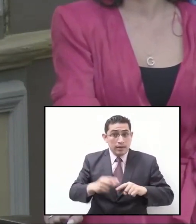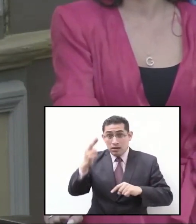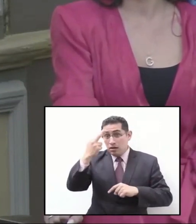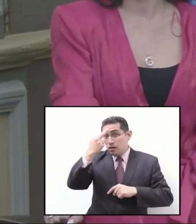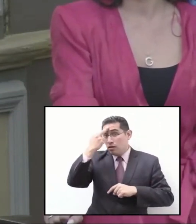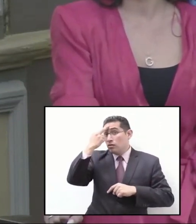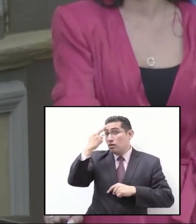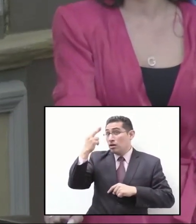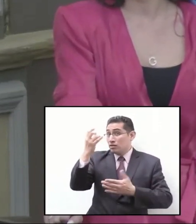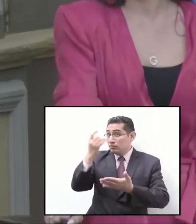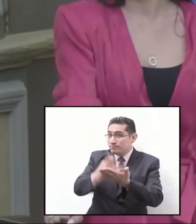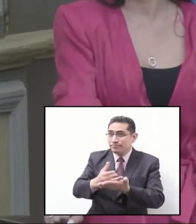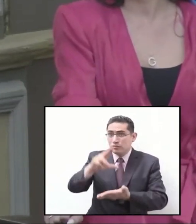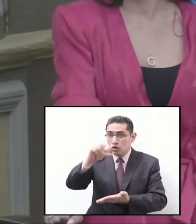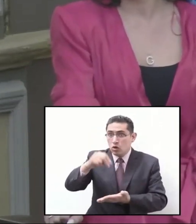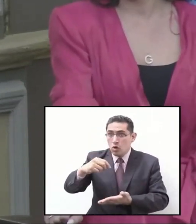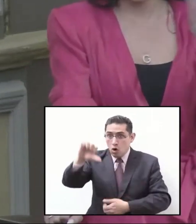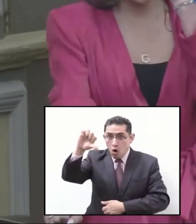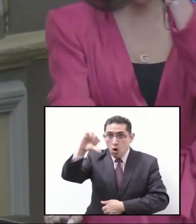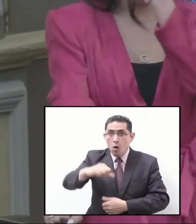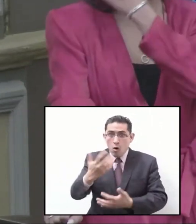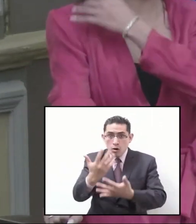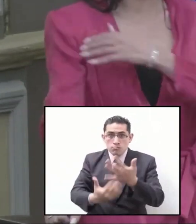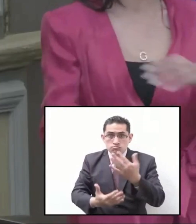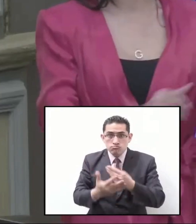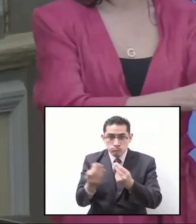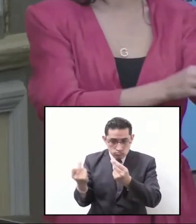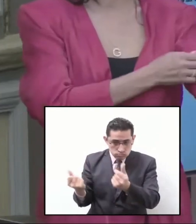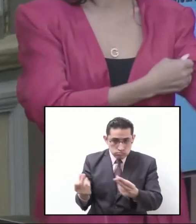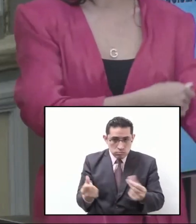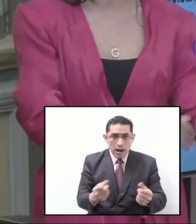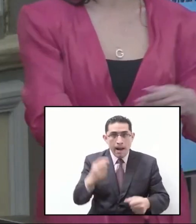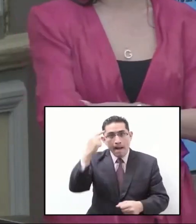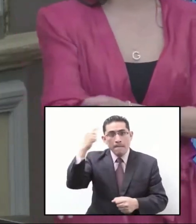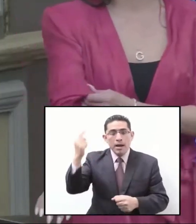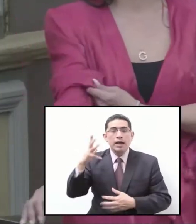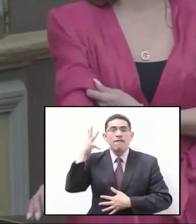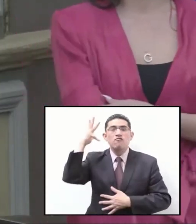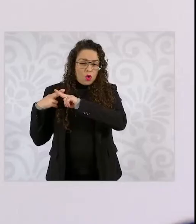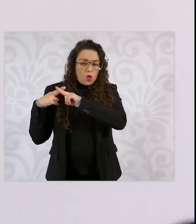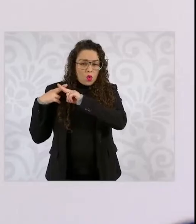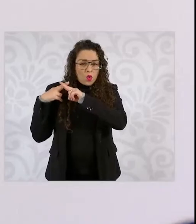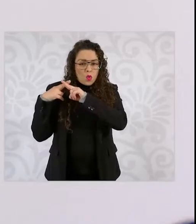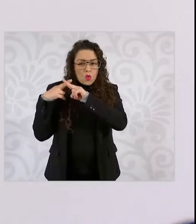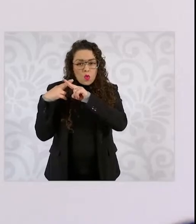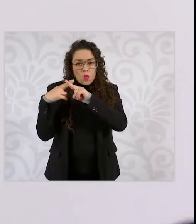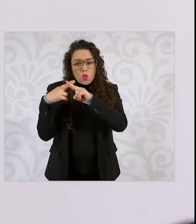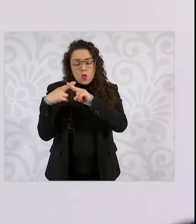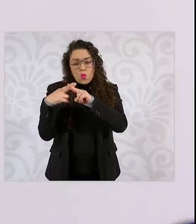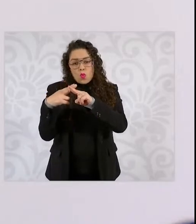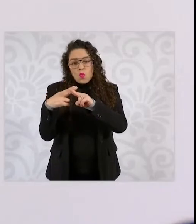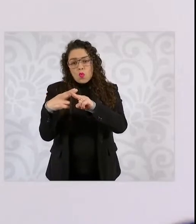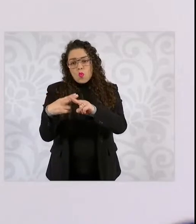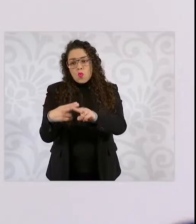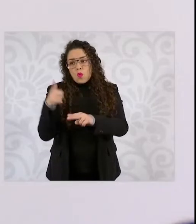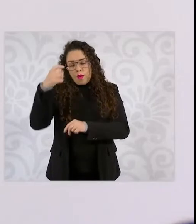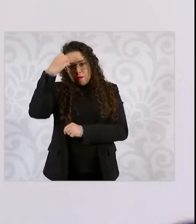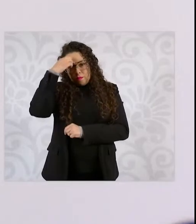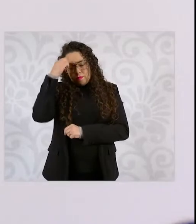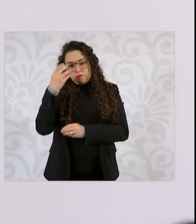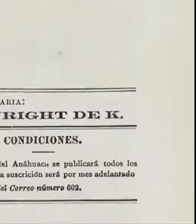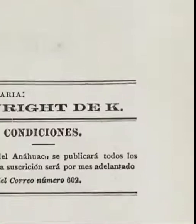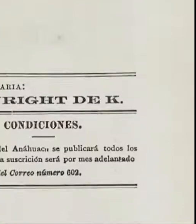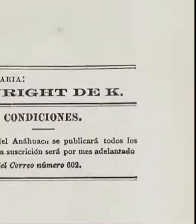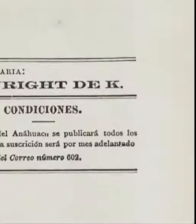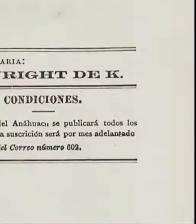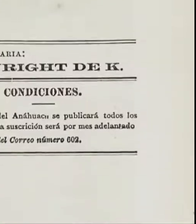actuar en el presente para construir un futuro de igualdad y Justicia para todas en la mañanera se destacó que el derecho al